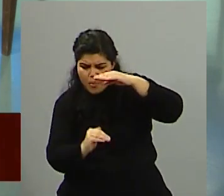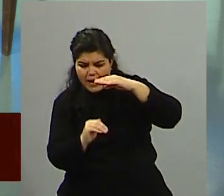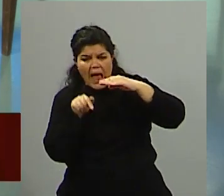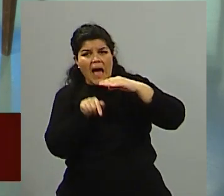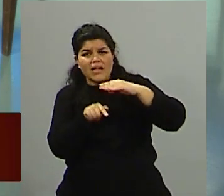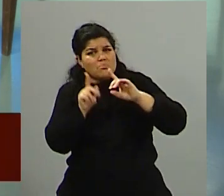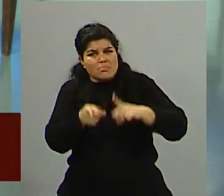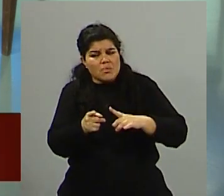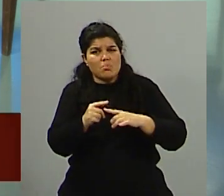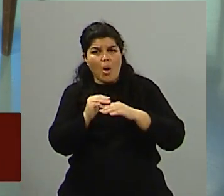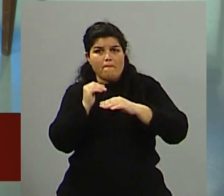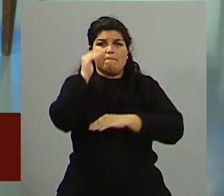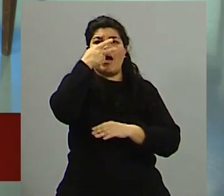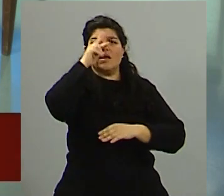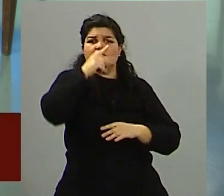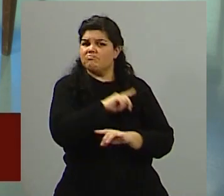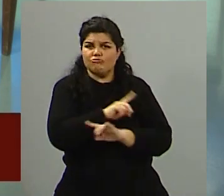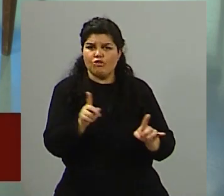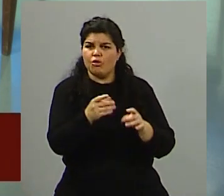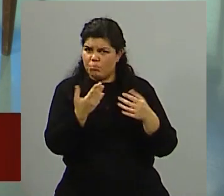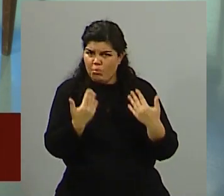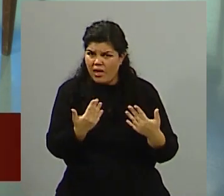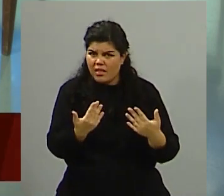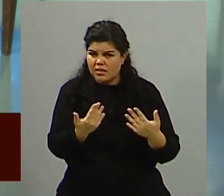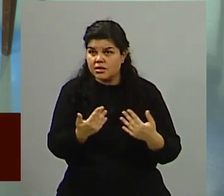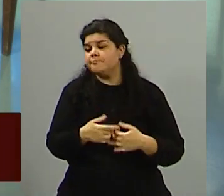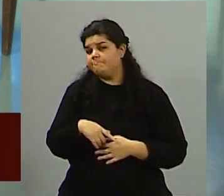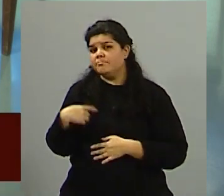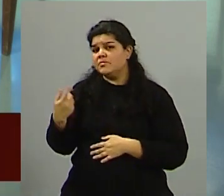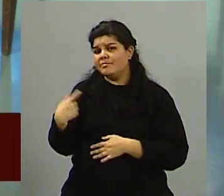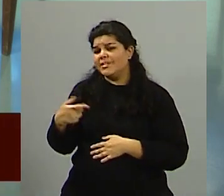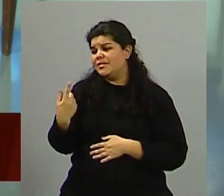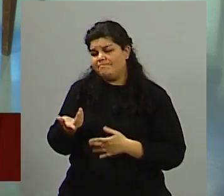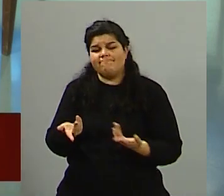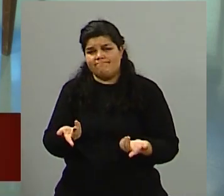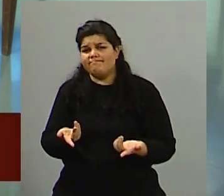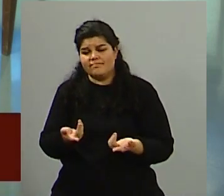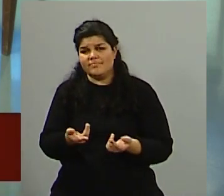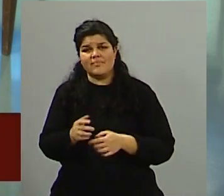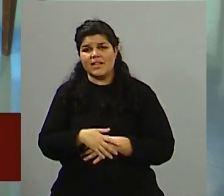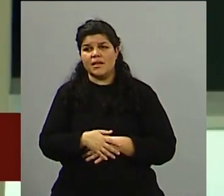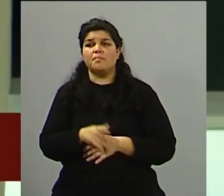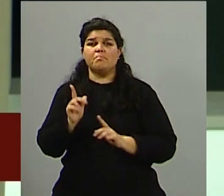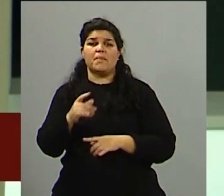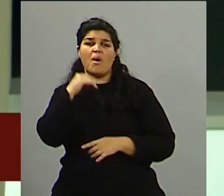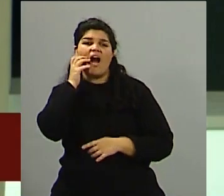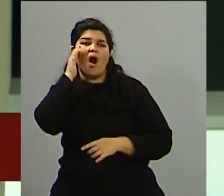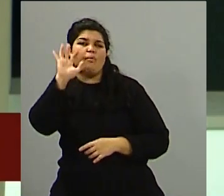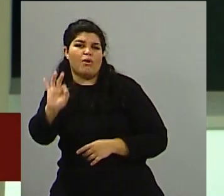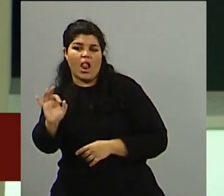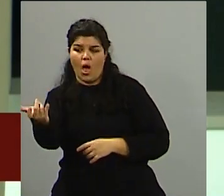otros antecedentes? Sí, siempre hay alguien peor que uno. Siempre hay alguien peor que uno. Mi abuelo siempre decía, en la guerra no teníamos ni